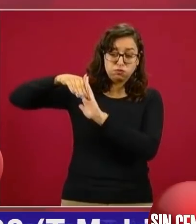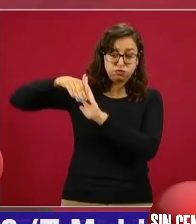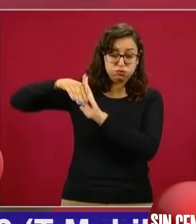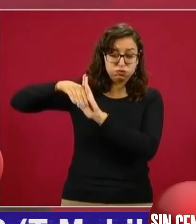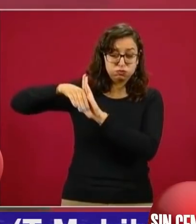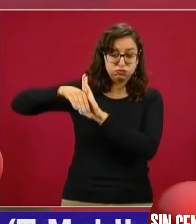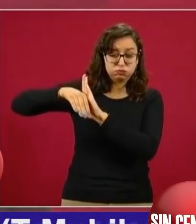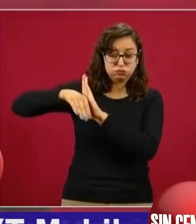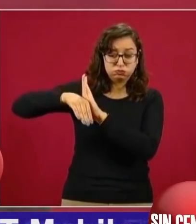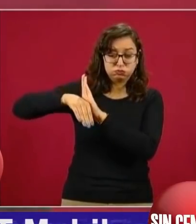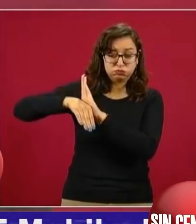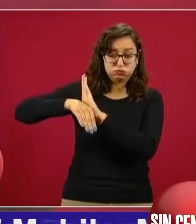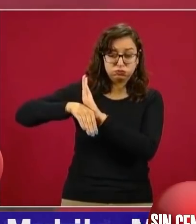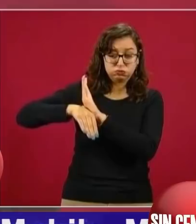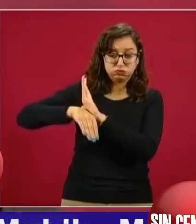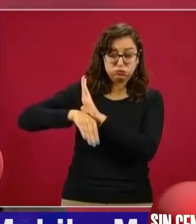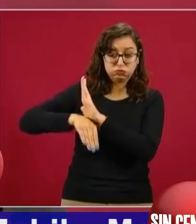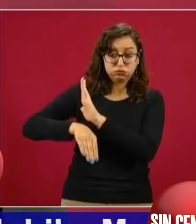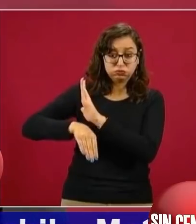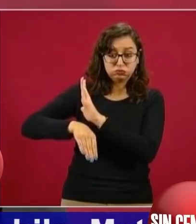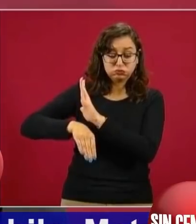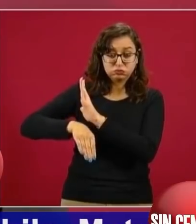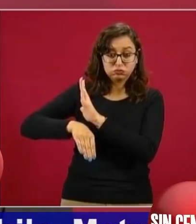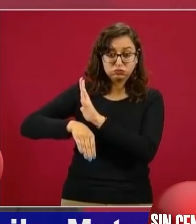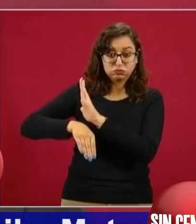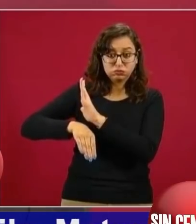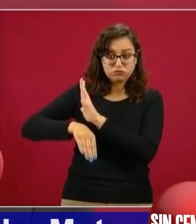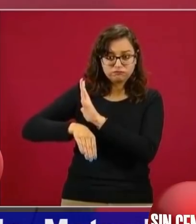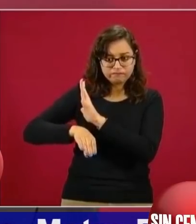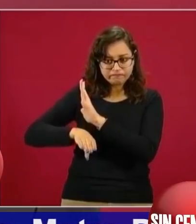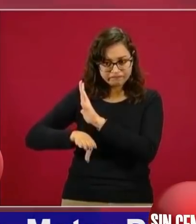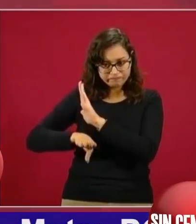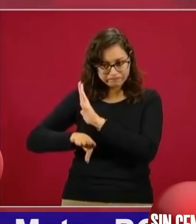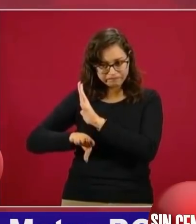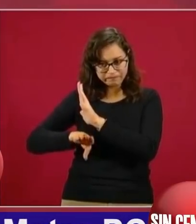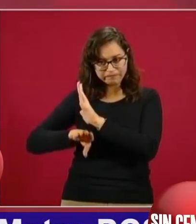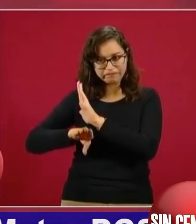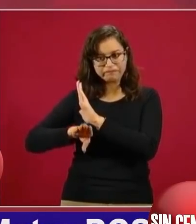permanente en la producción petrolera se detuvo y ya tenemos